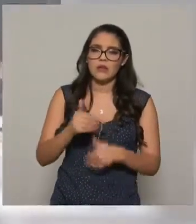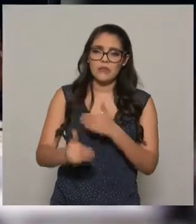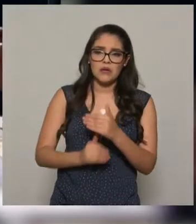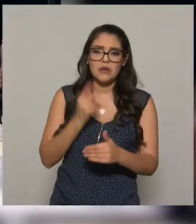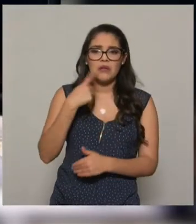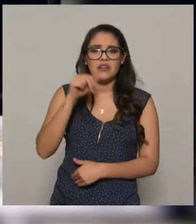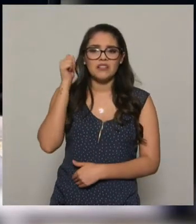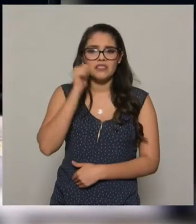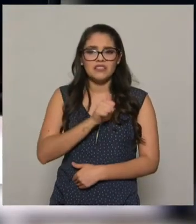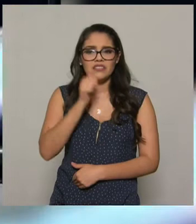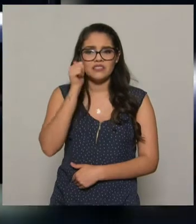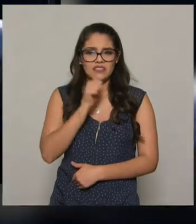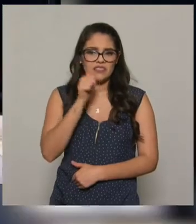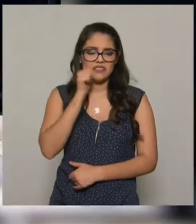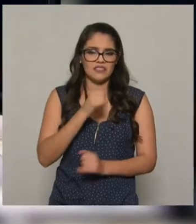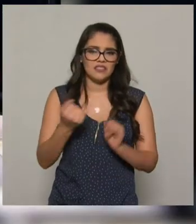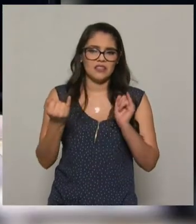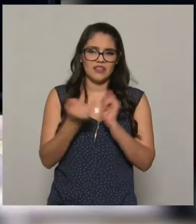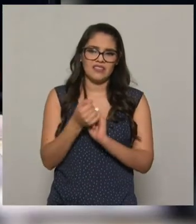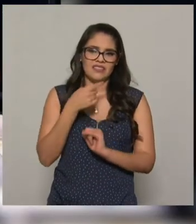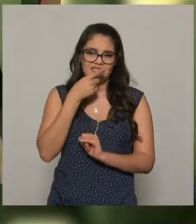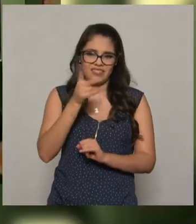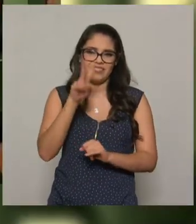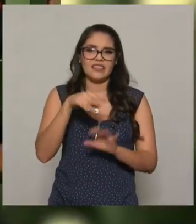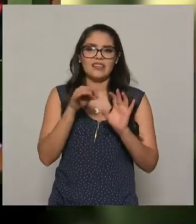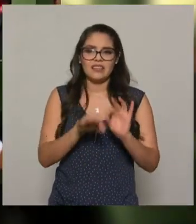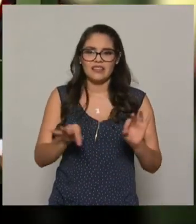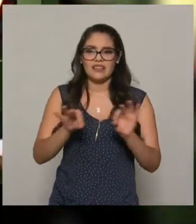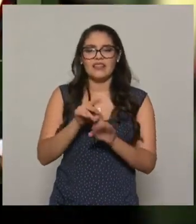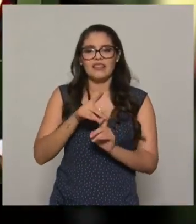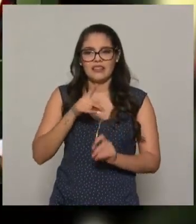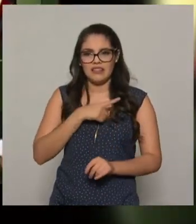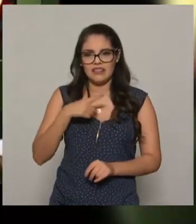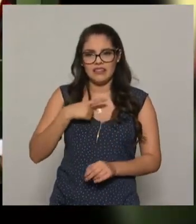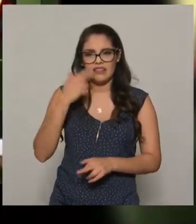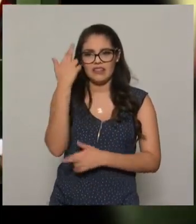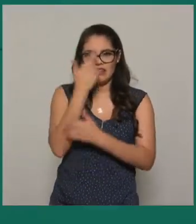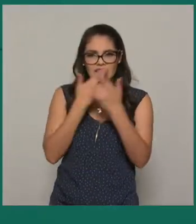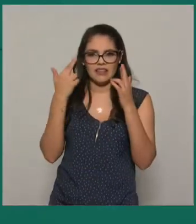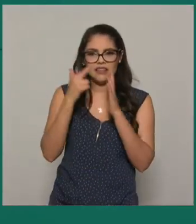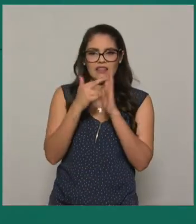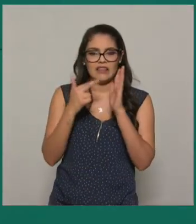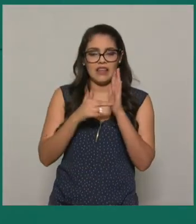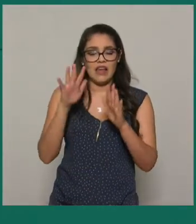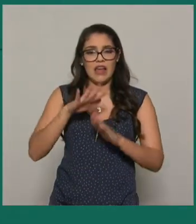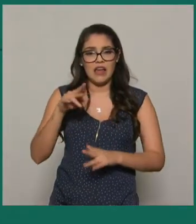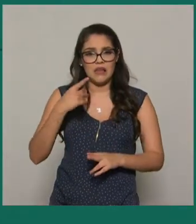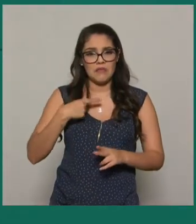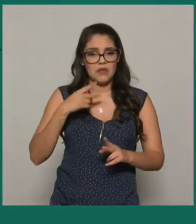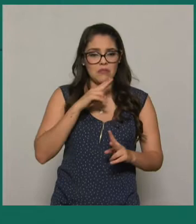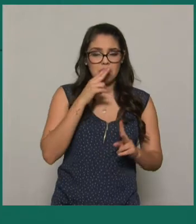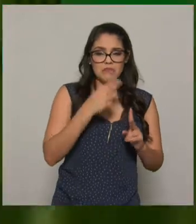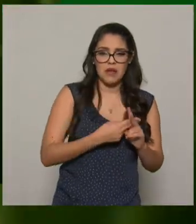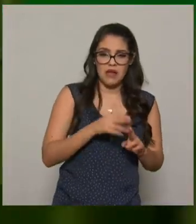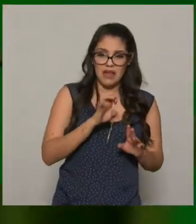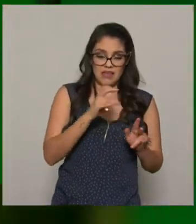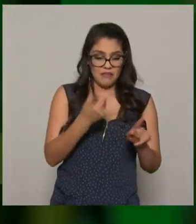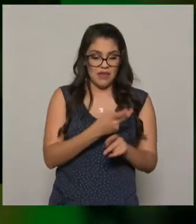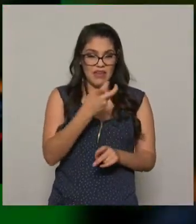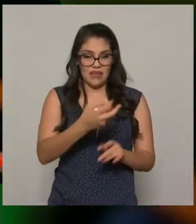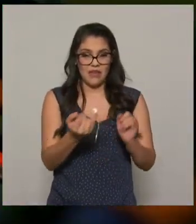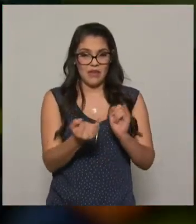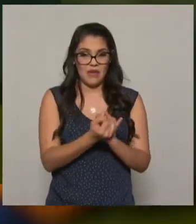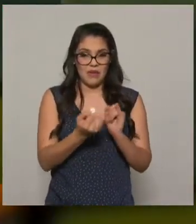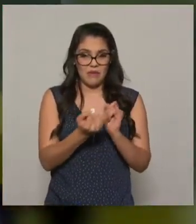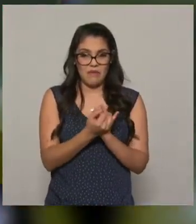como siempre, te decía yo aquí la importancia de poder revisar la normatividad porque los homicidios, de pronto en un caso así, que